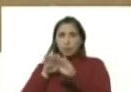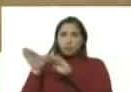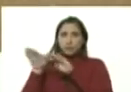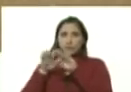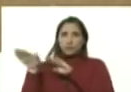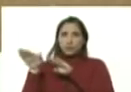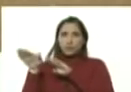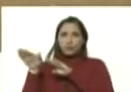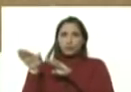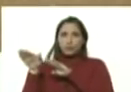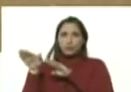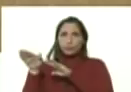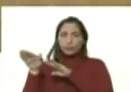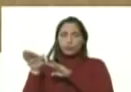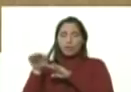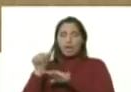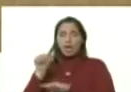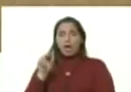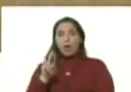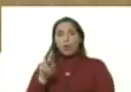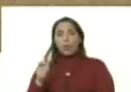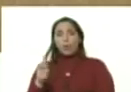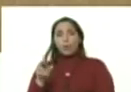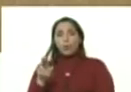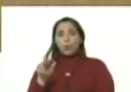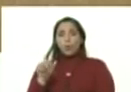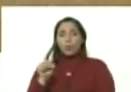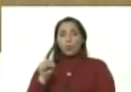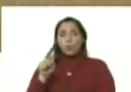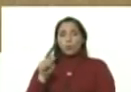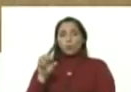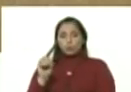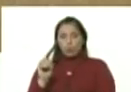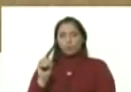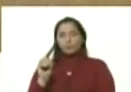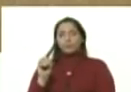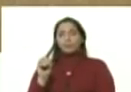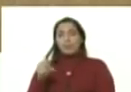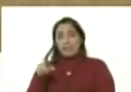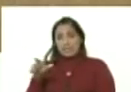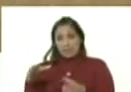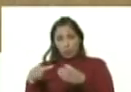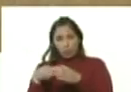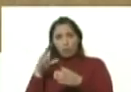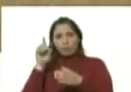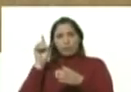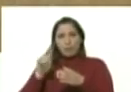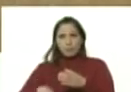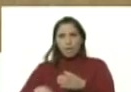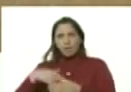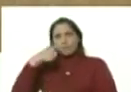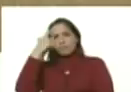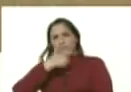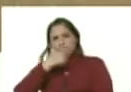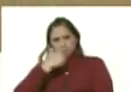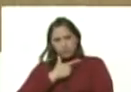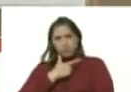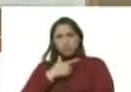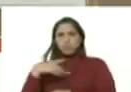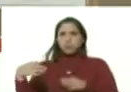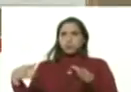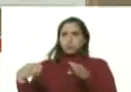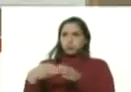Extranjeros, Augusto Santos Silva. La reunión también llena de franqueza, de cordialidad,